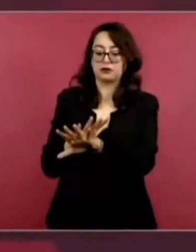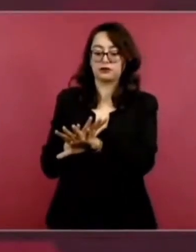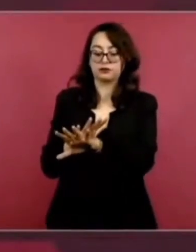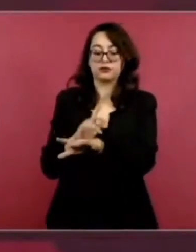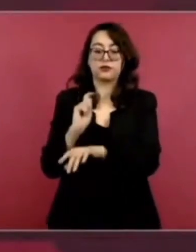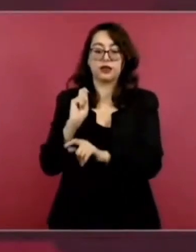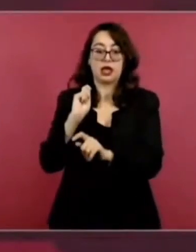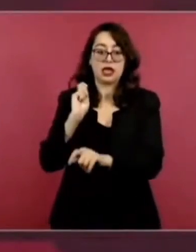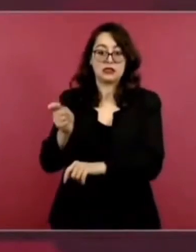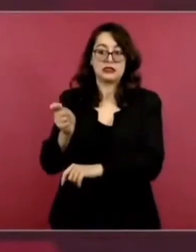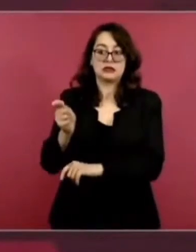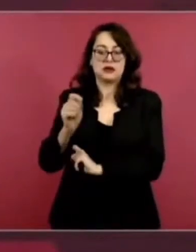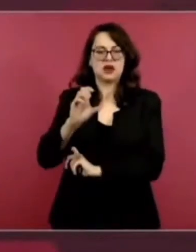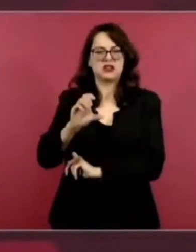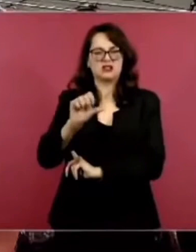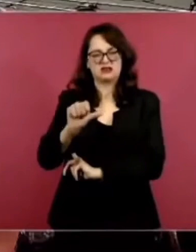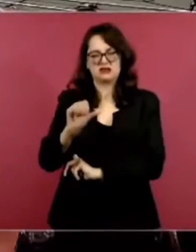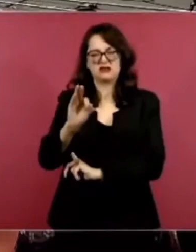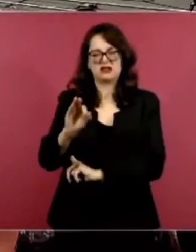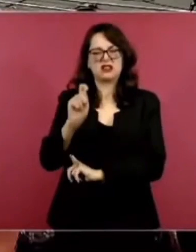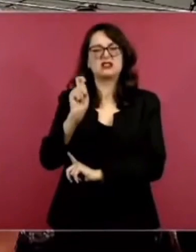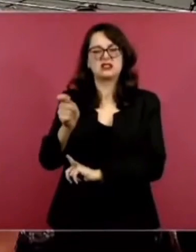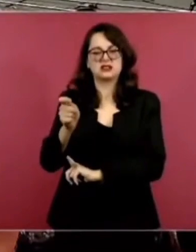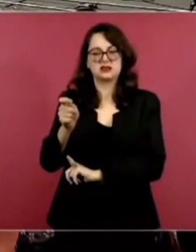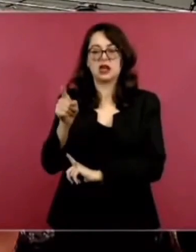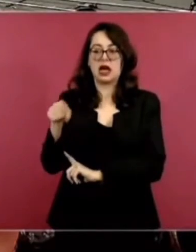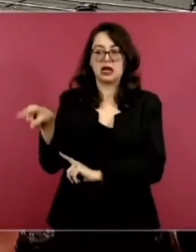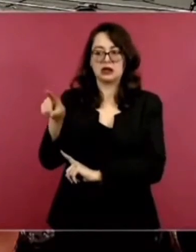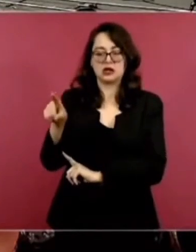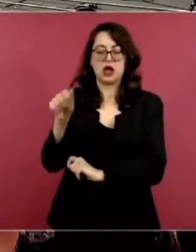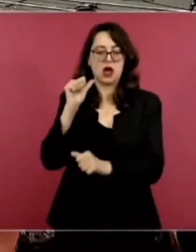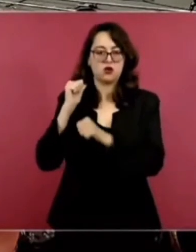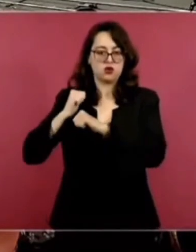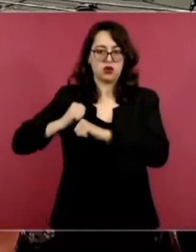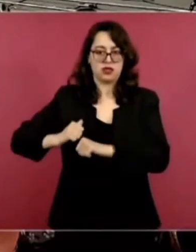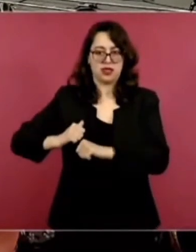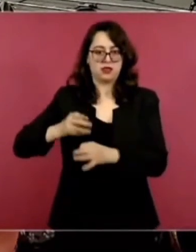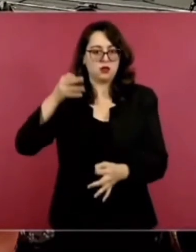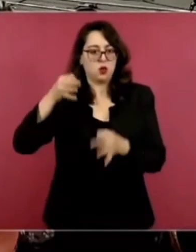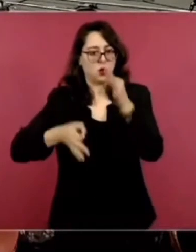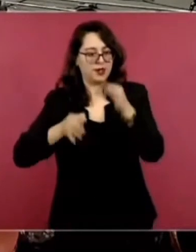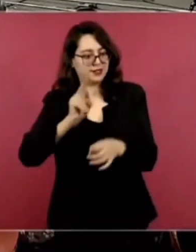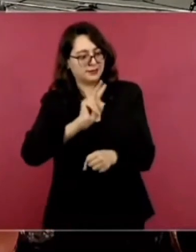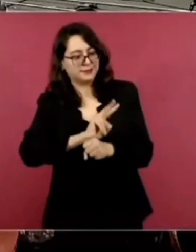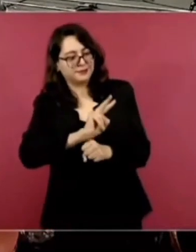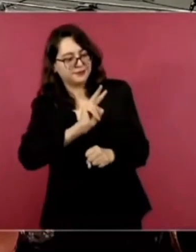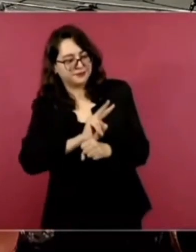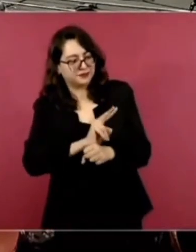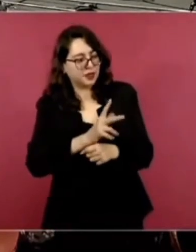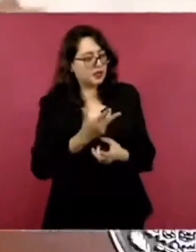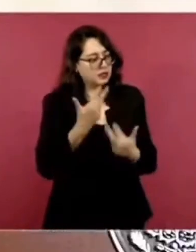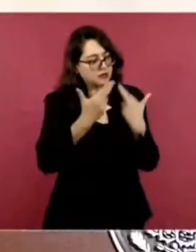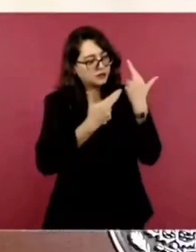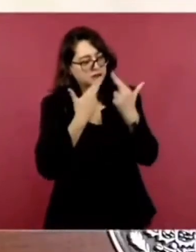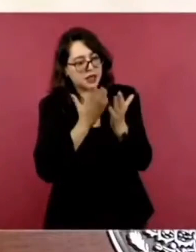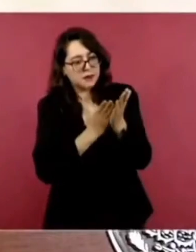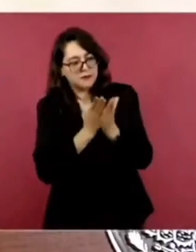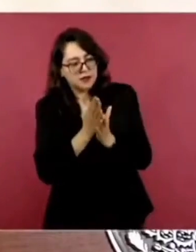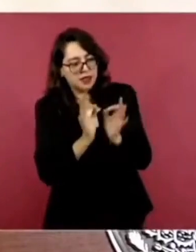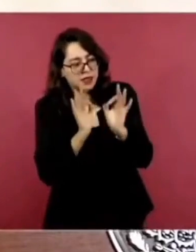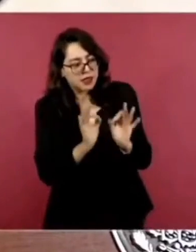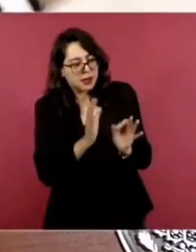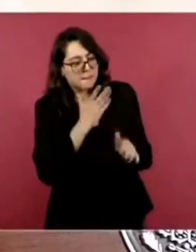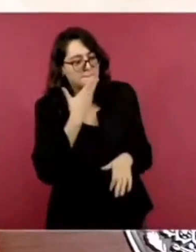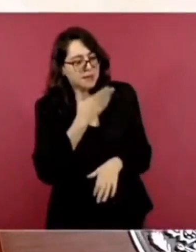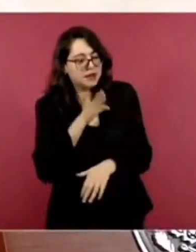de vigilar el recto proceder de jueces y magistrados,